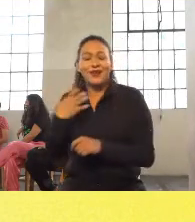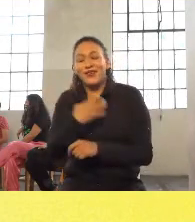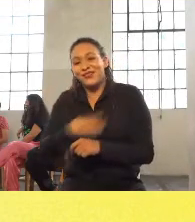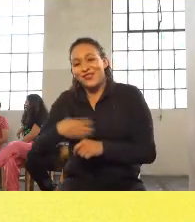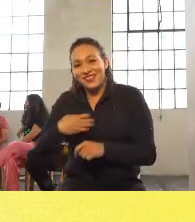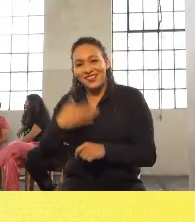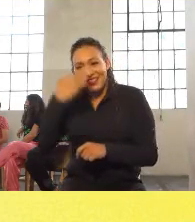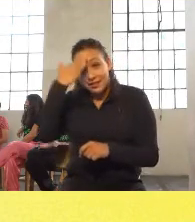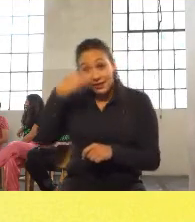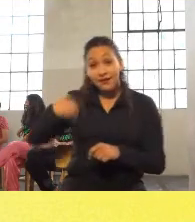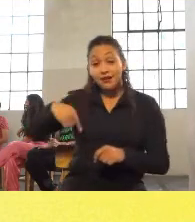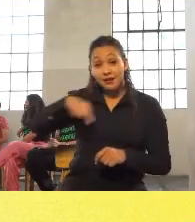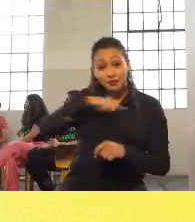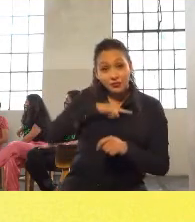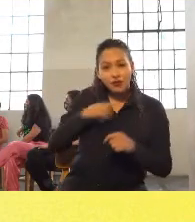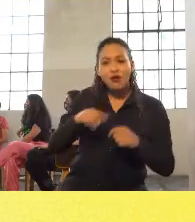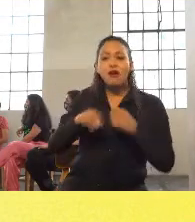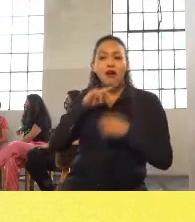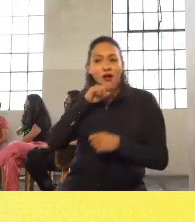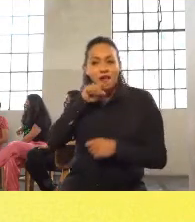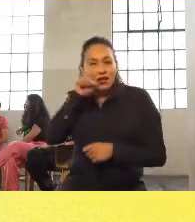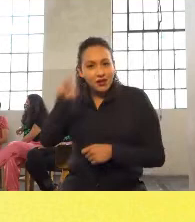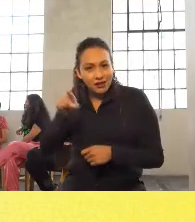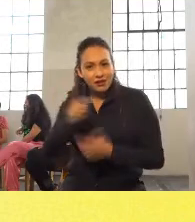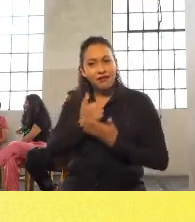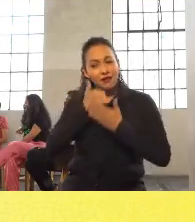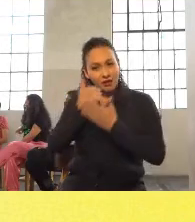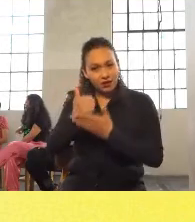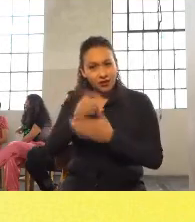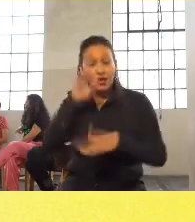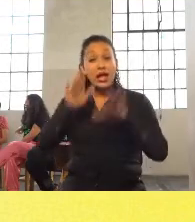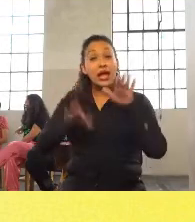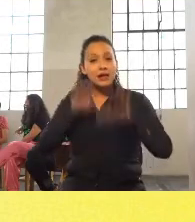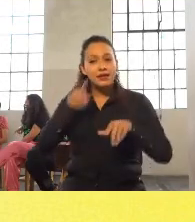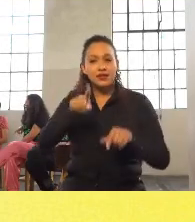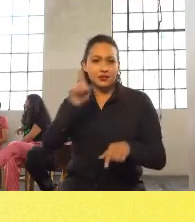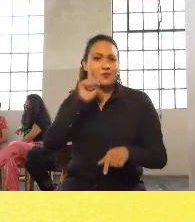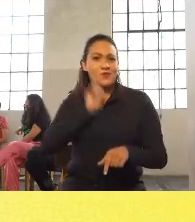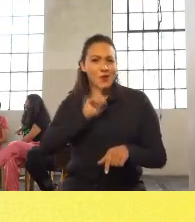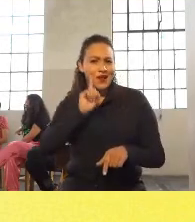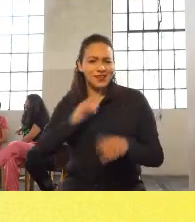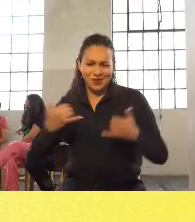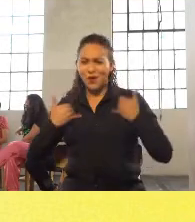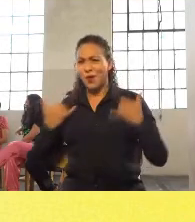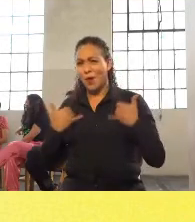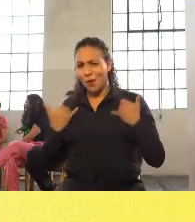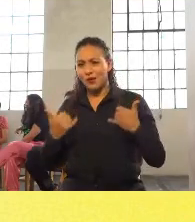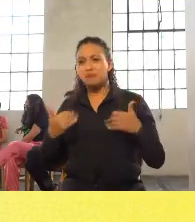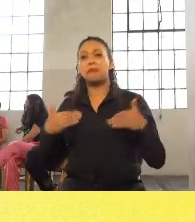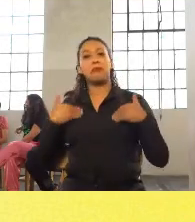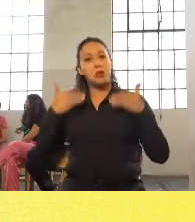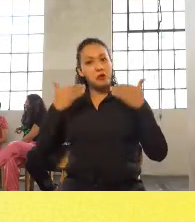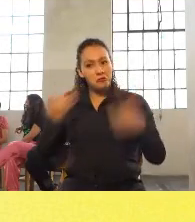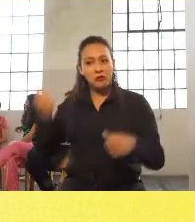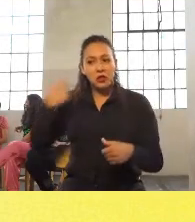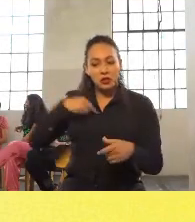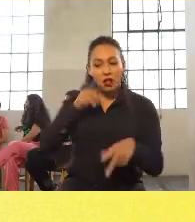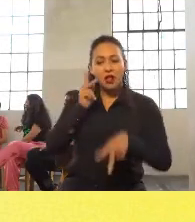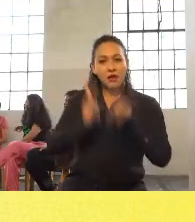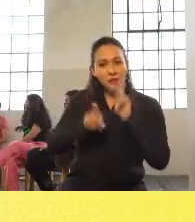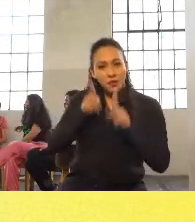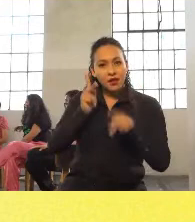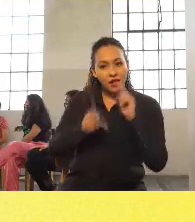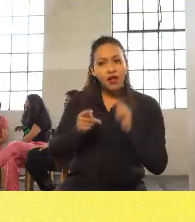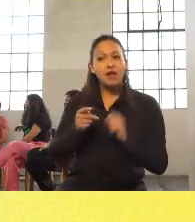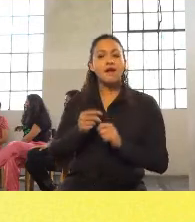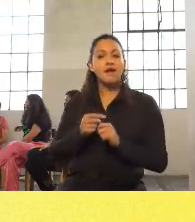pues eso, como muchas morras chavitas que nos cuentan sus cosas, nos cuentan lo que les pasa. También obviamente cosas no chidas,